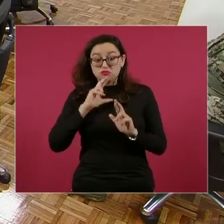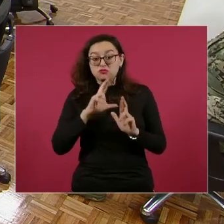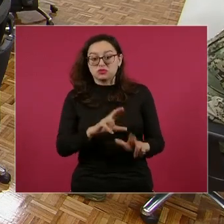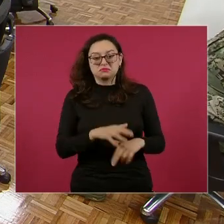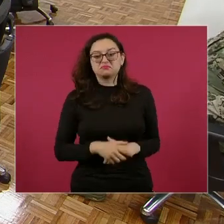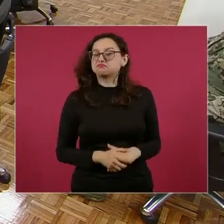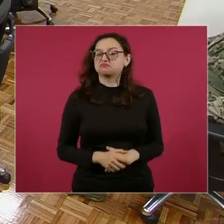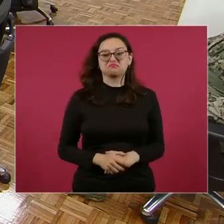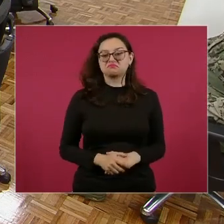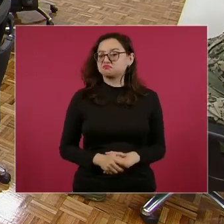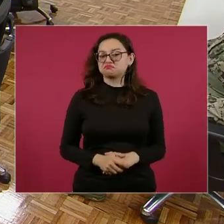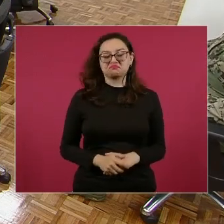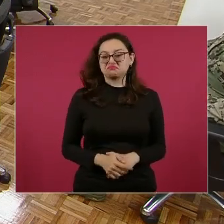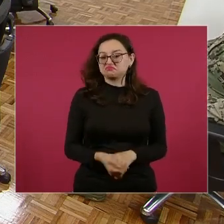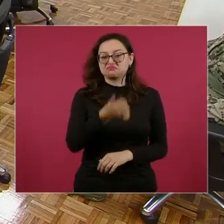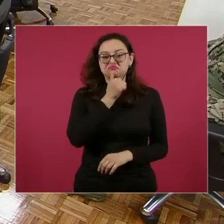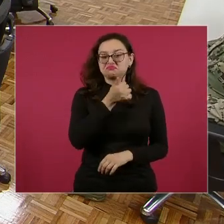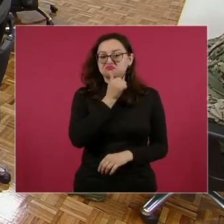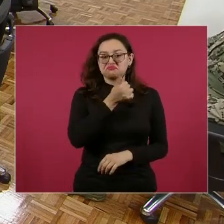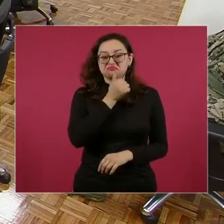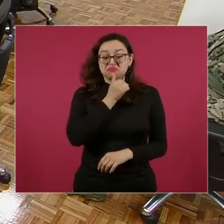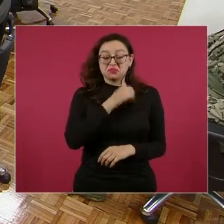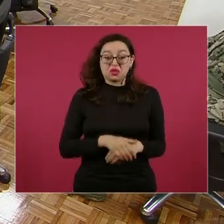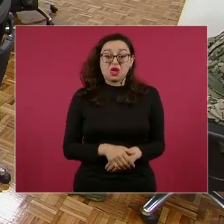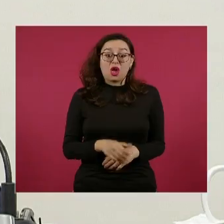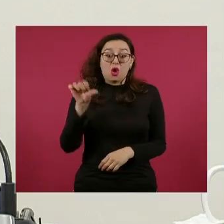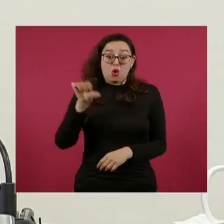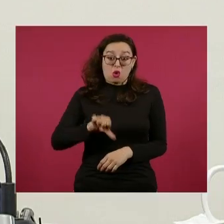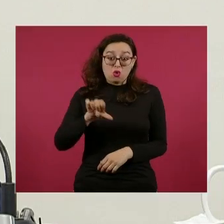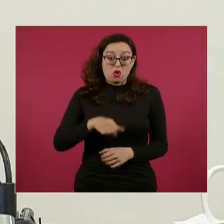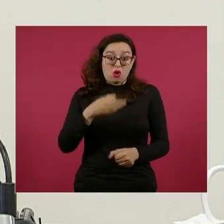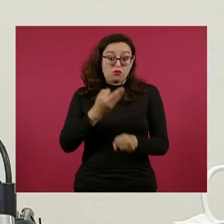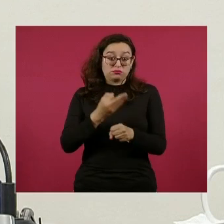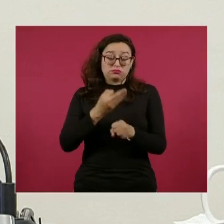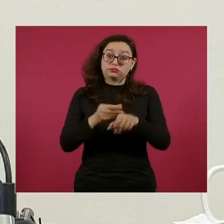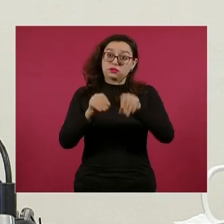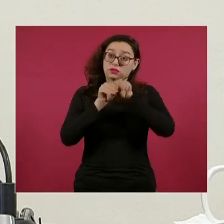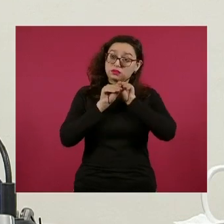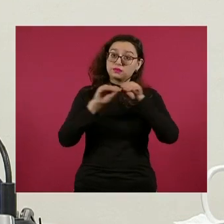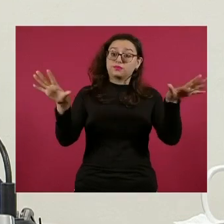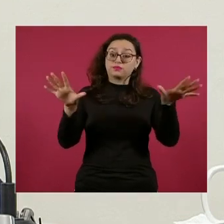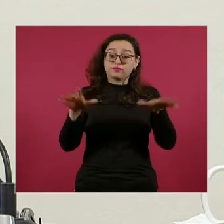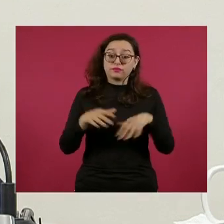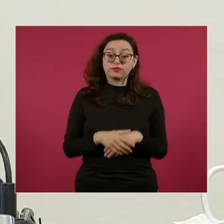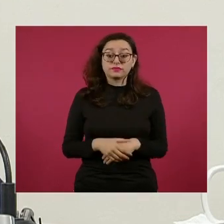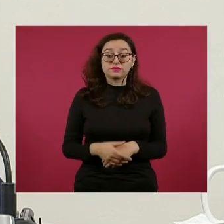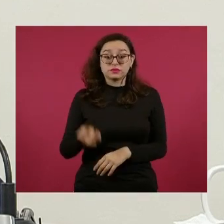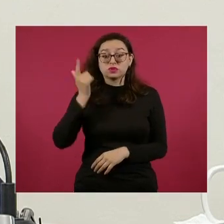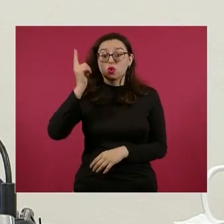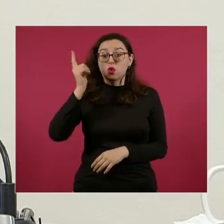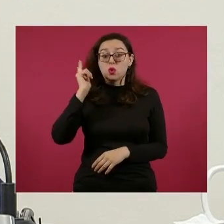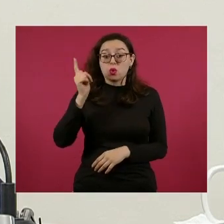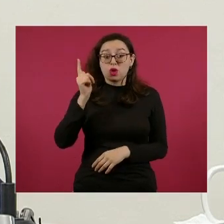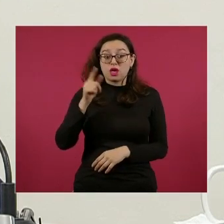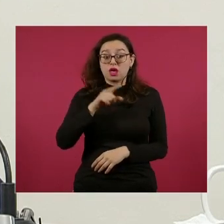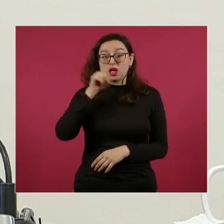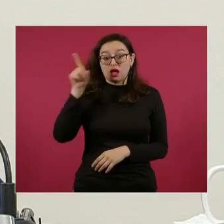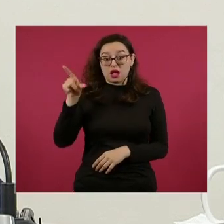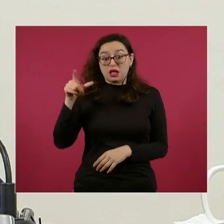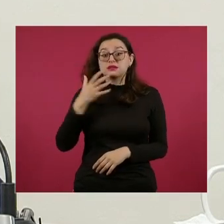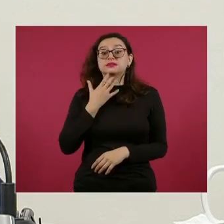que se está transmitiendo esta conferencia, la embajadora de el